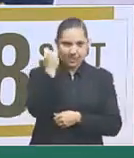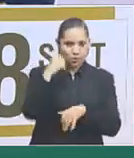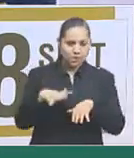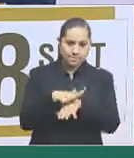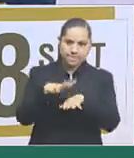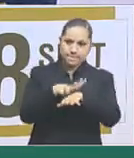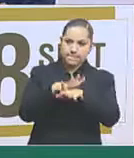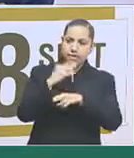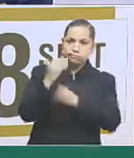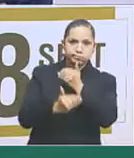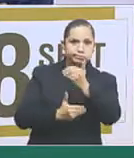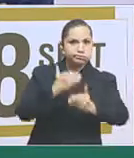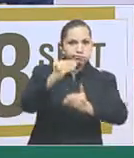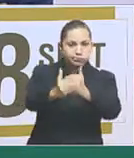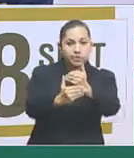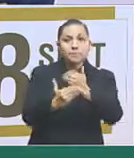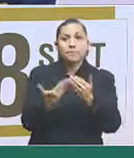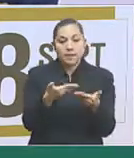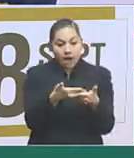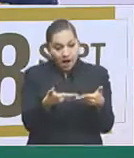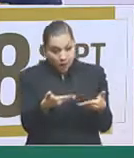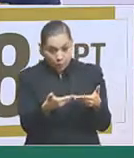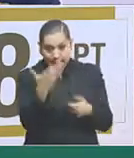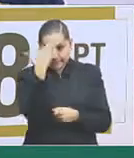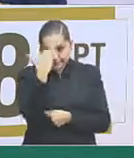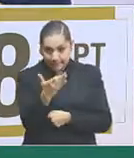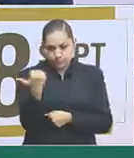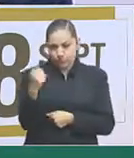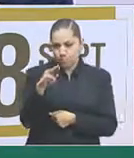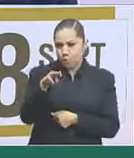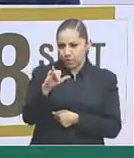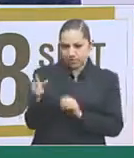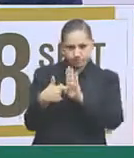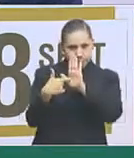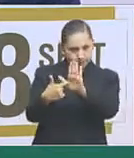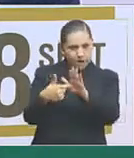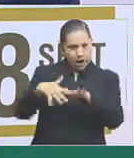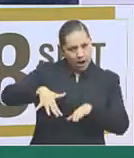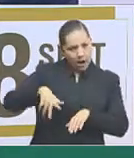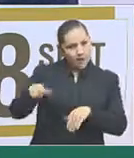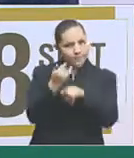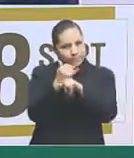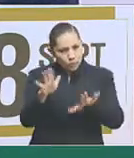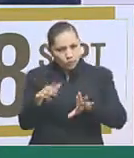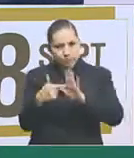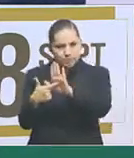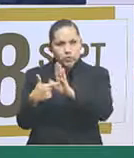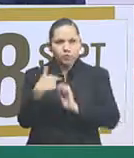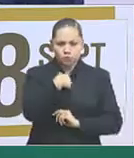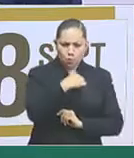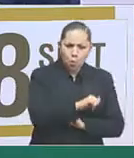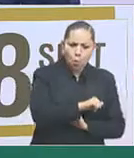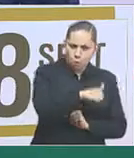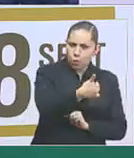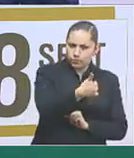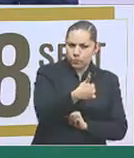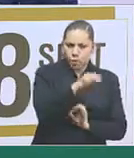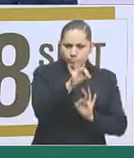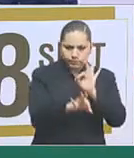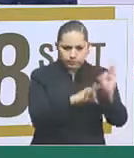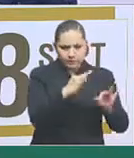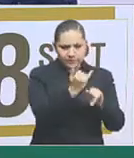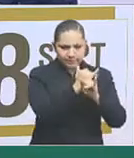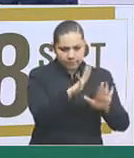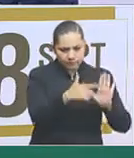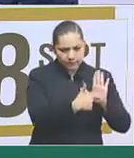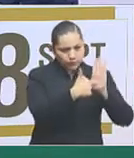en un mundo ya daba algunas cifras money yo voy a dar algunas otras que tengo que son importantes sobre todo para quienes nos